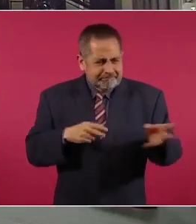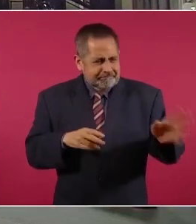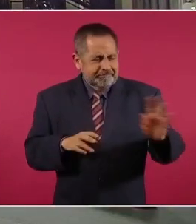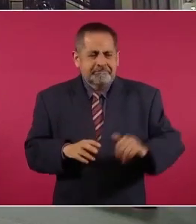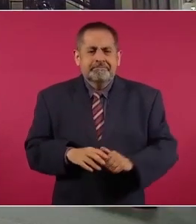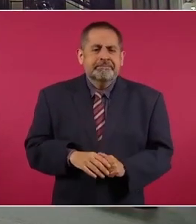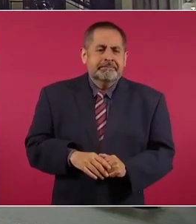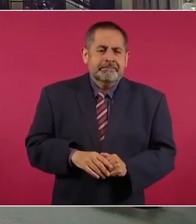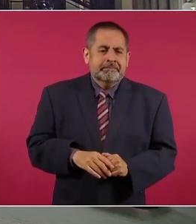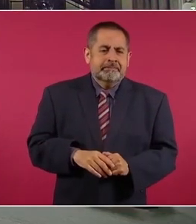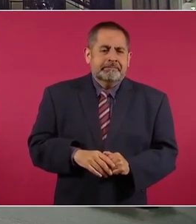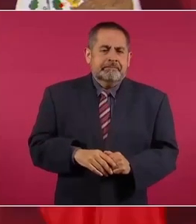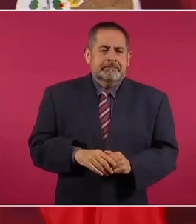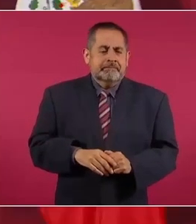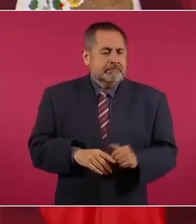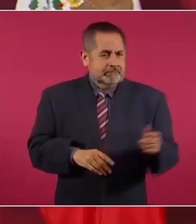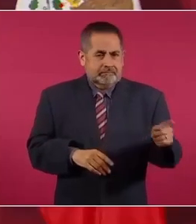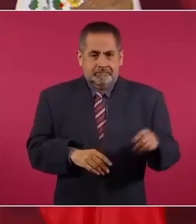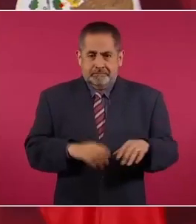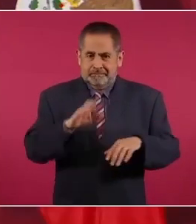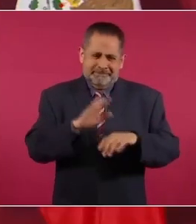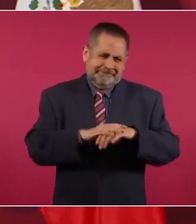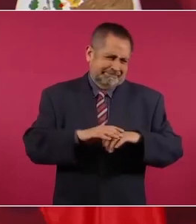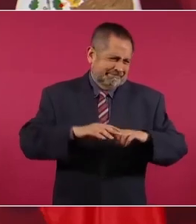de los más